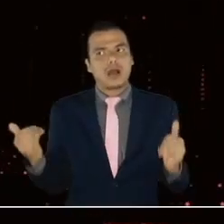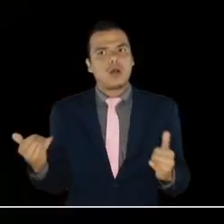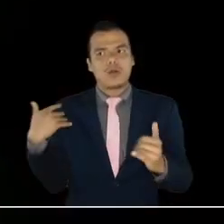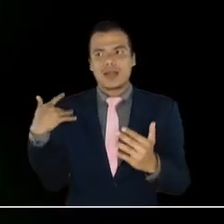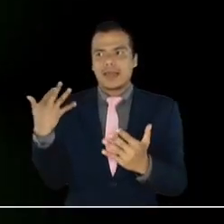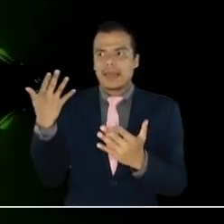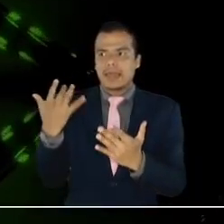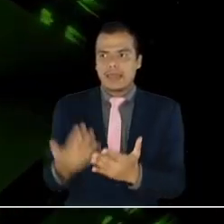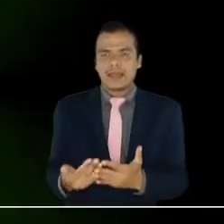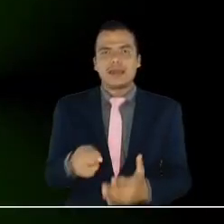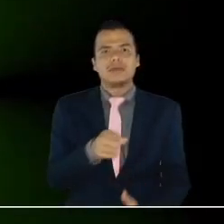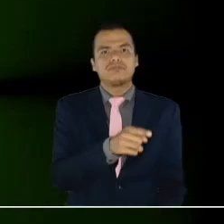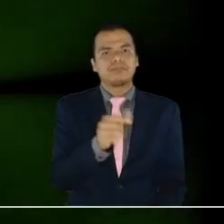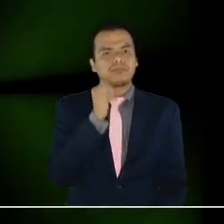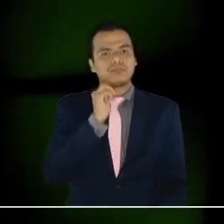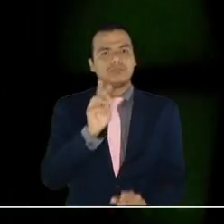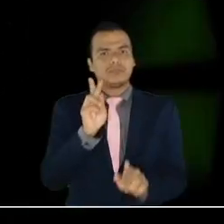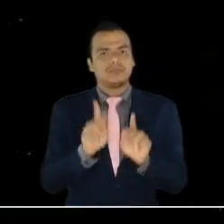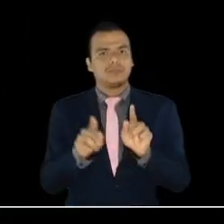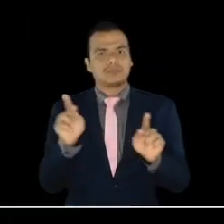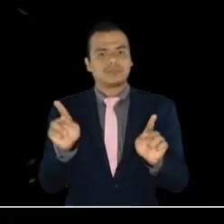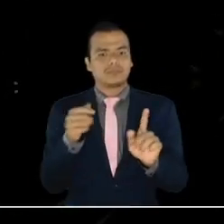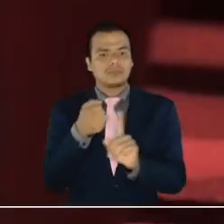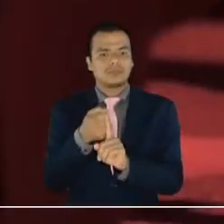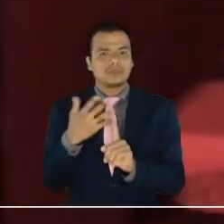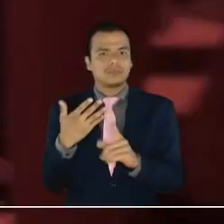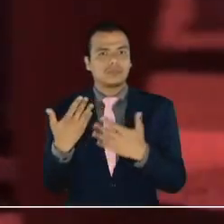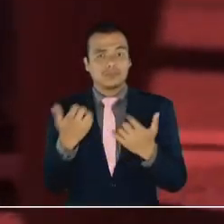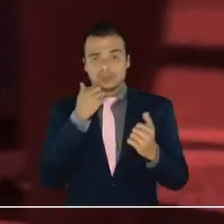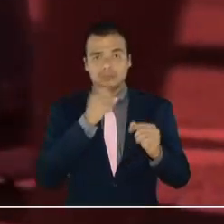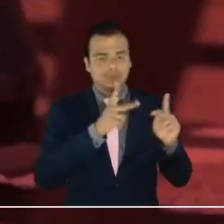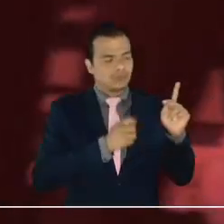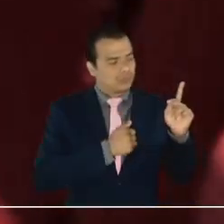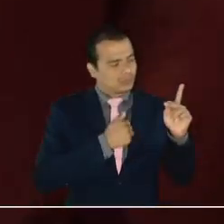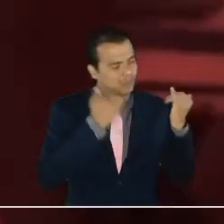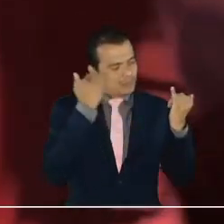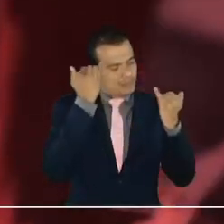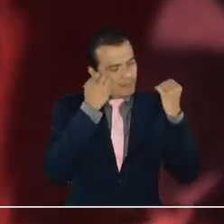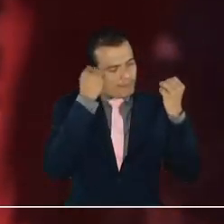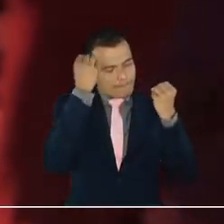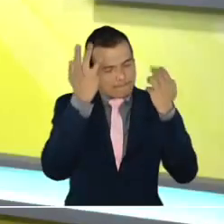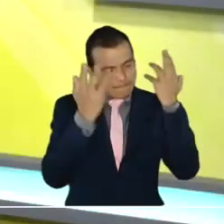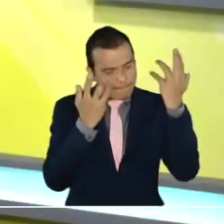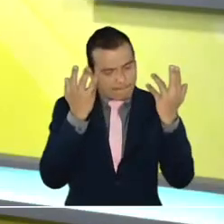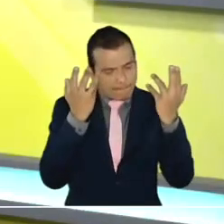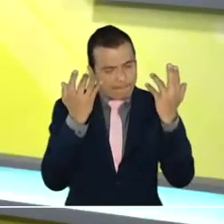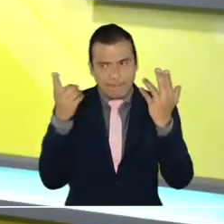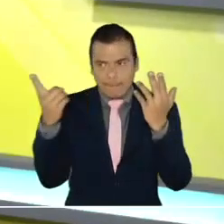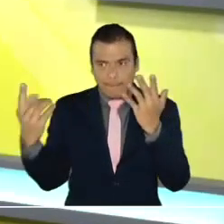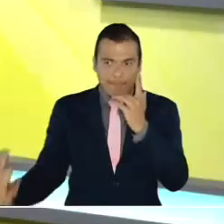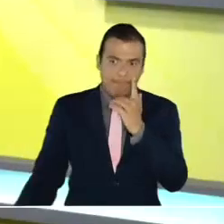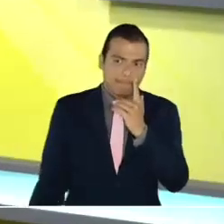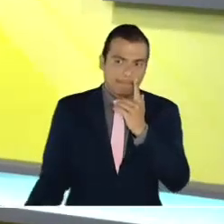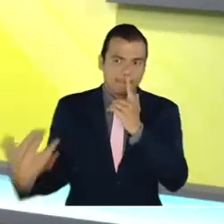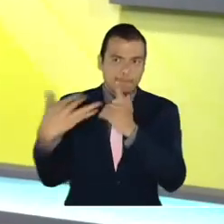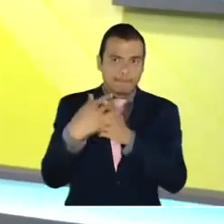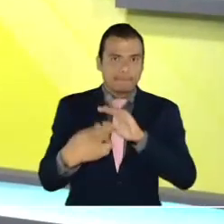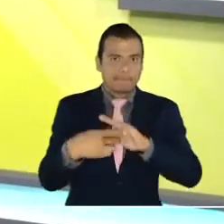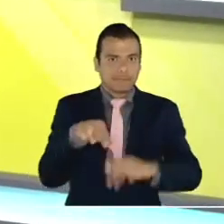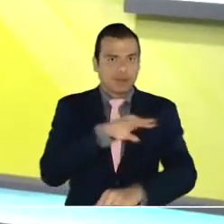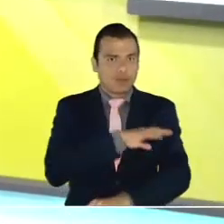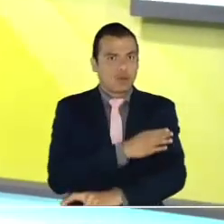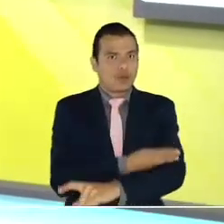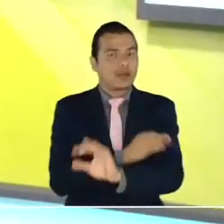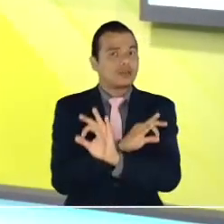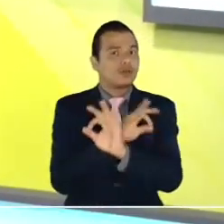que puede crear ideas por sí misma y que puede arrebatar el poder a los humanos. Y en la misma línea de reflexión, ahora